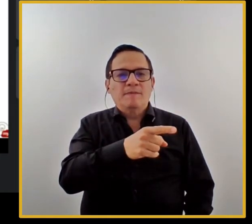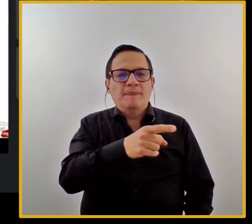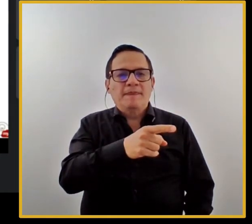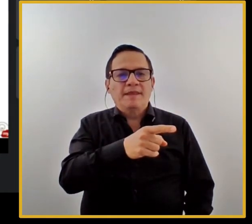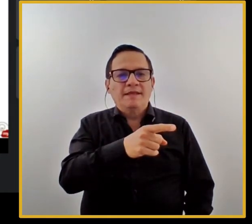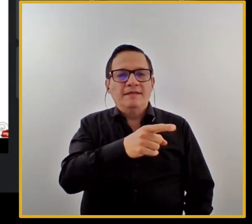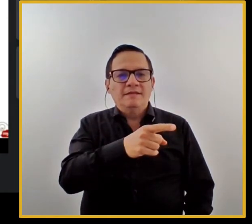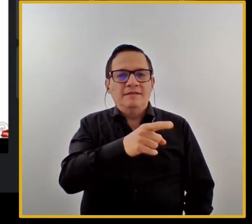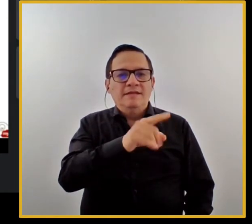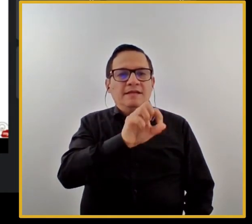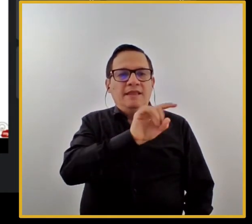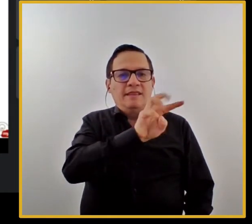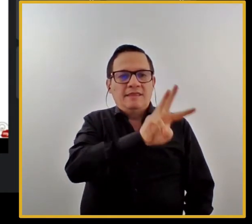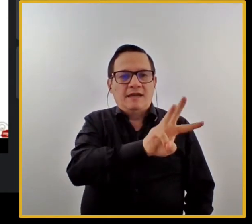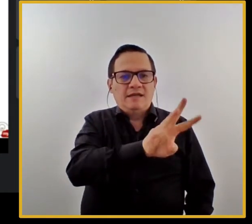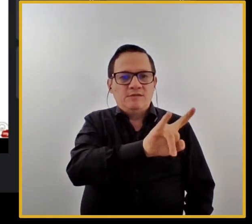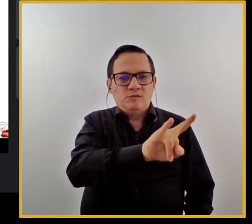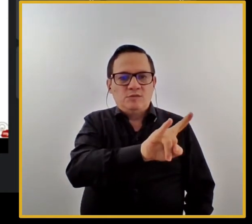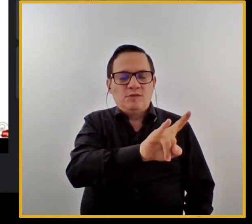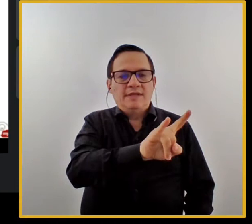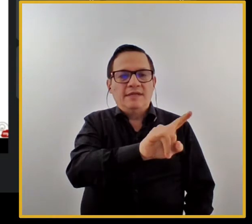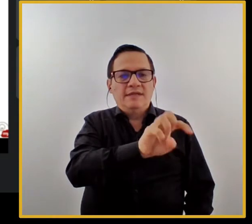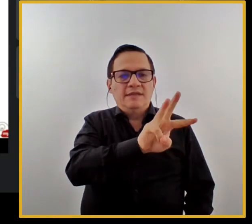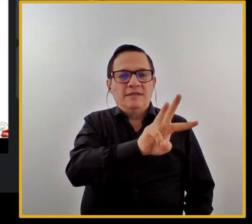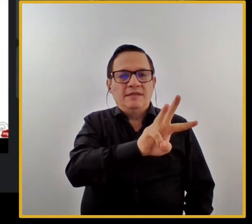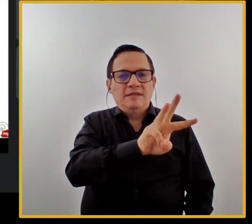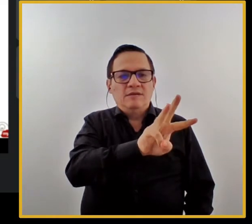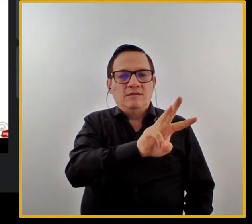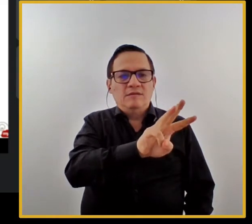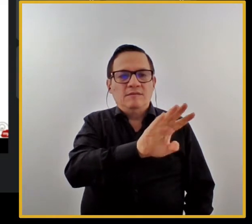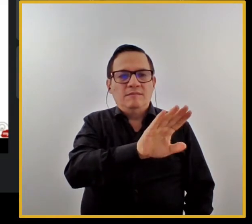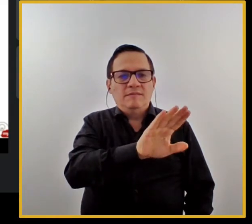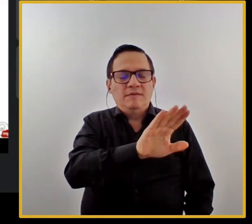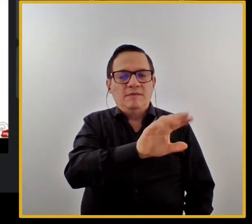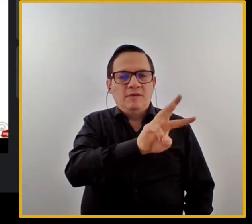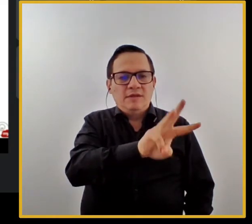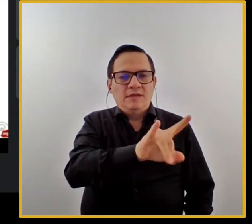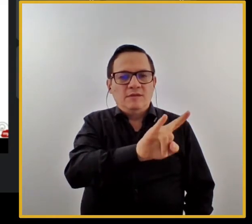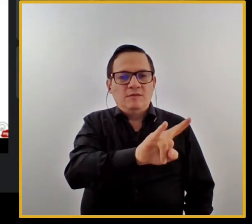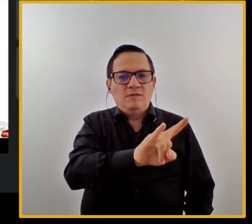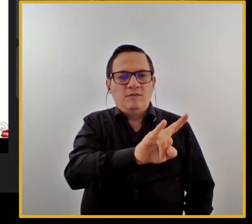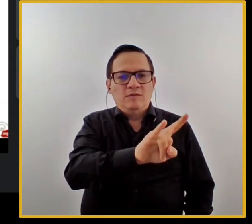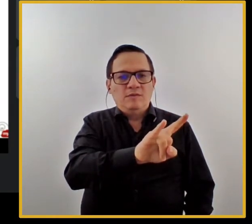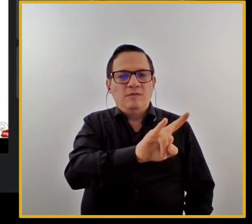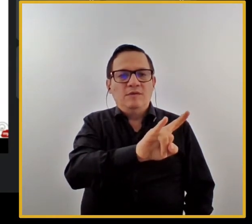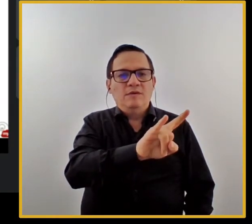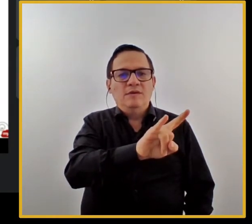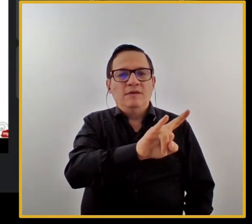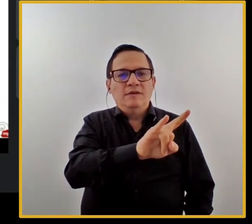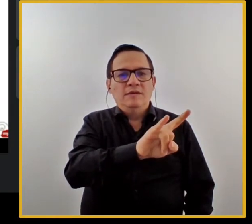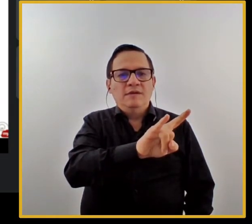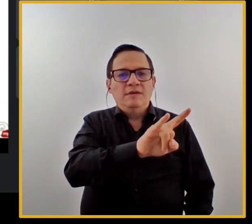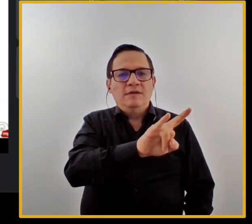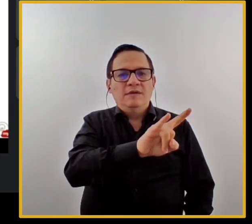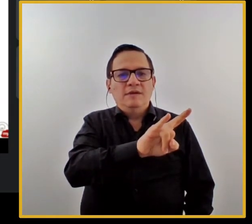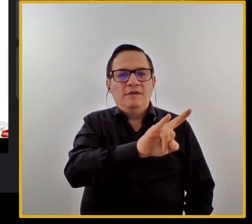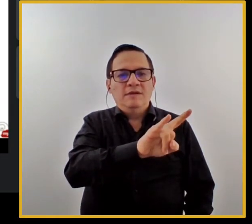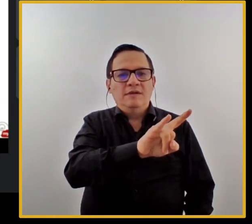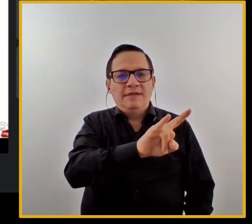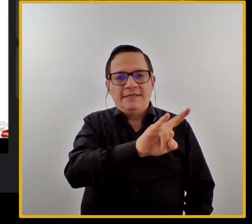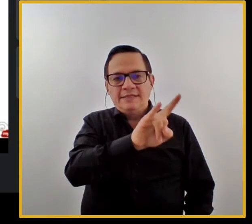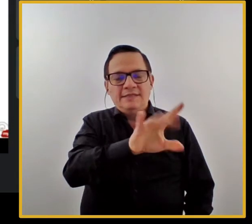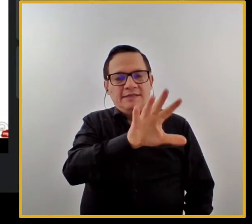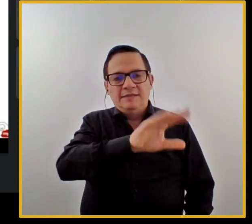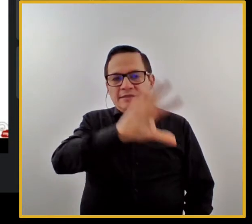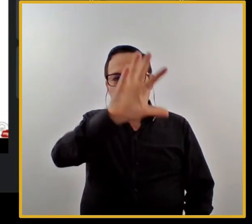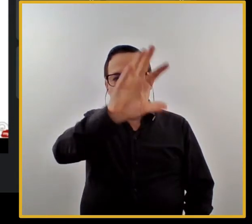queda 3U, me queda 3U de U, ese se me va,